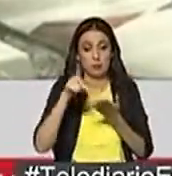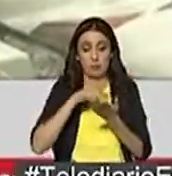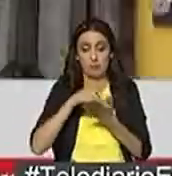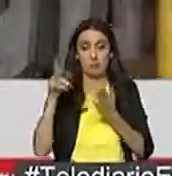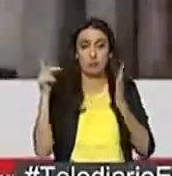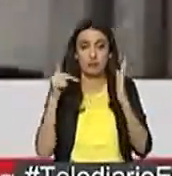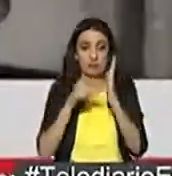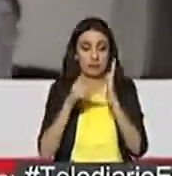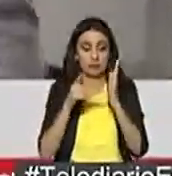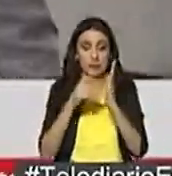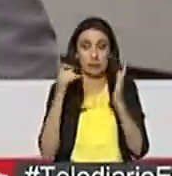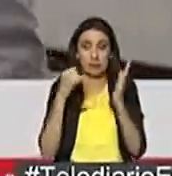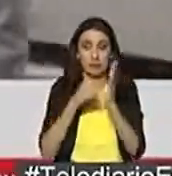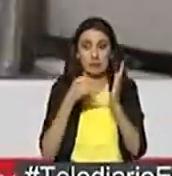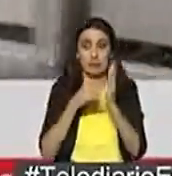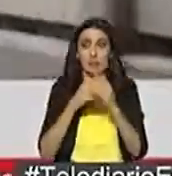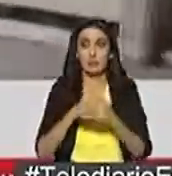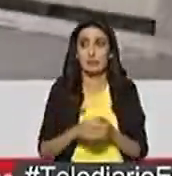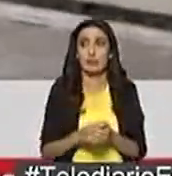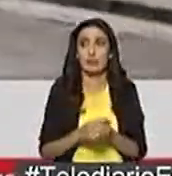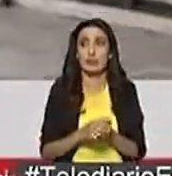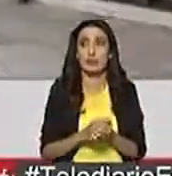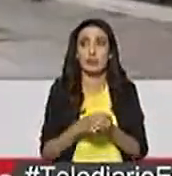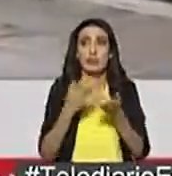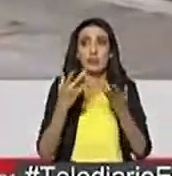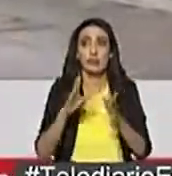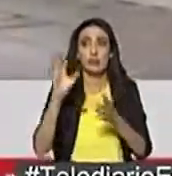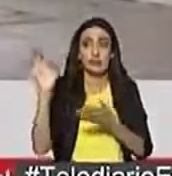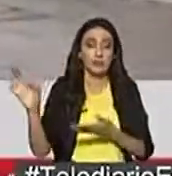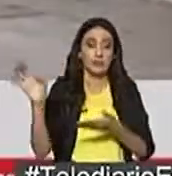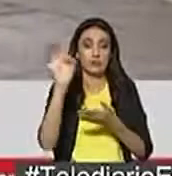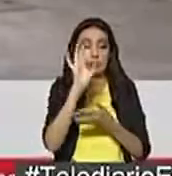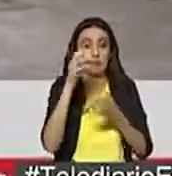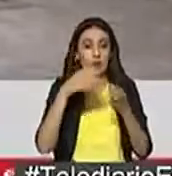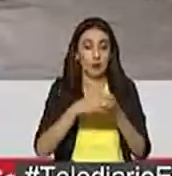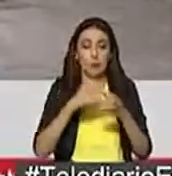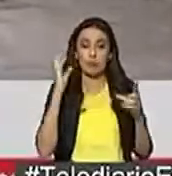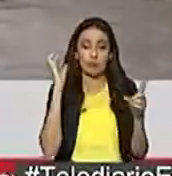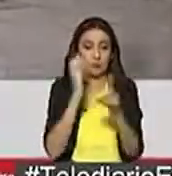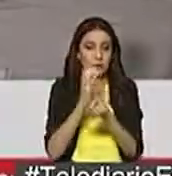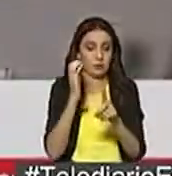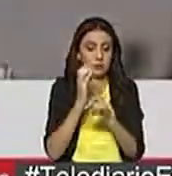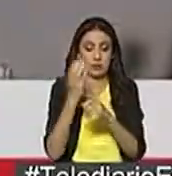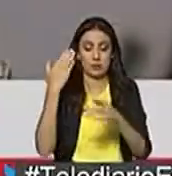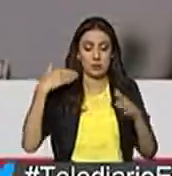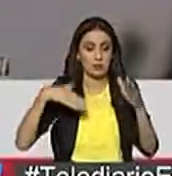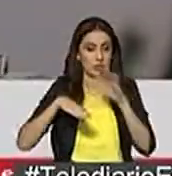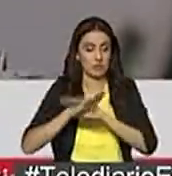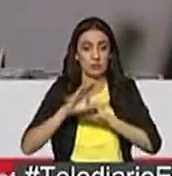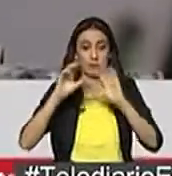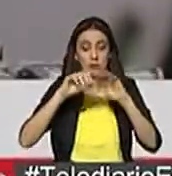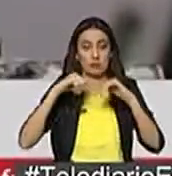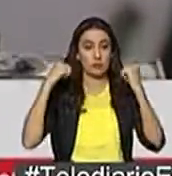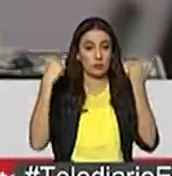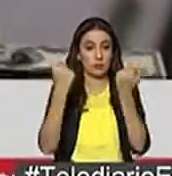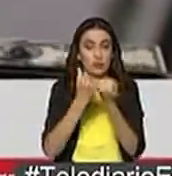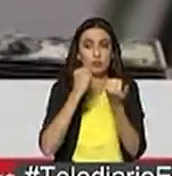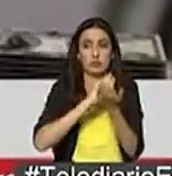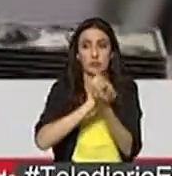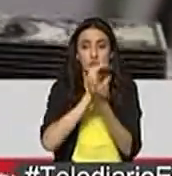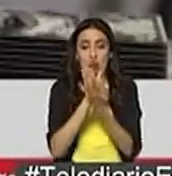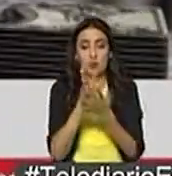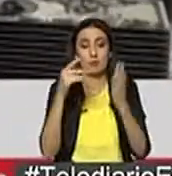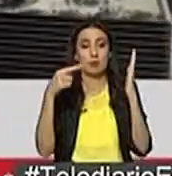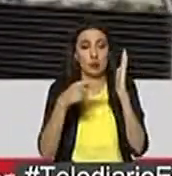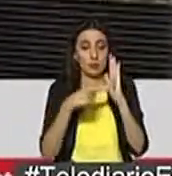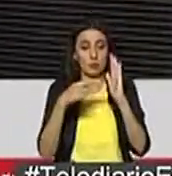las multas. Esto mientras el representante de las comunas del país criticó que con el archivo de la ley, la Asamblea evitó que se cobre un impuesto